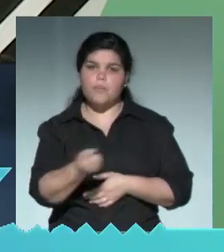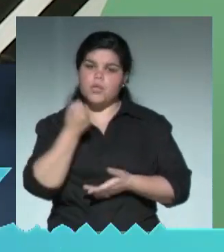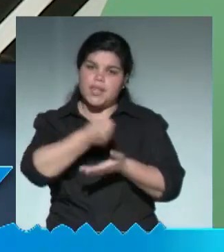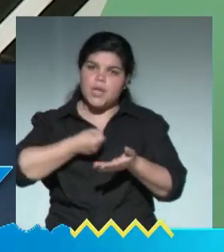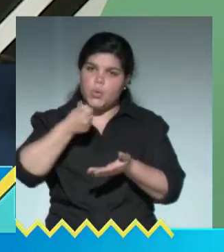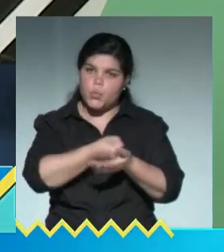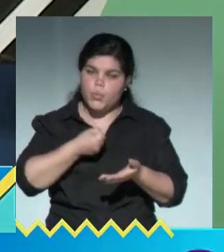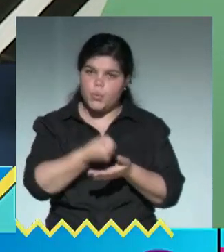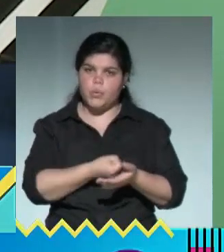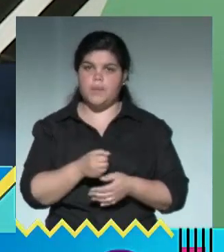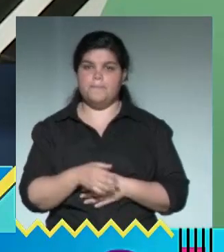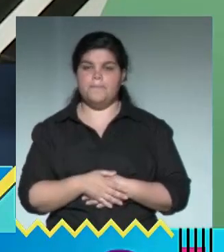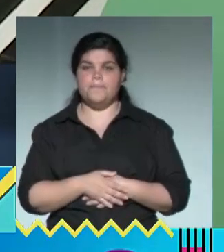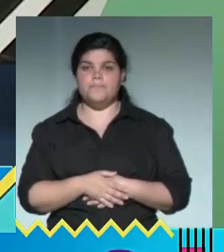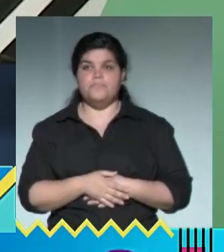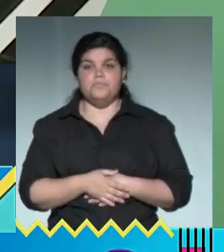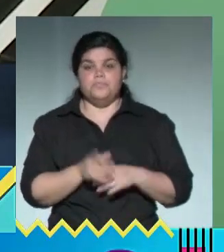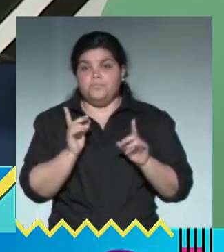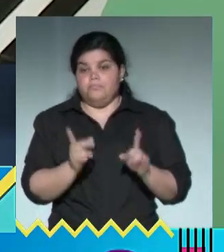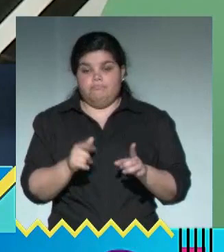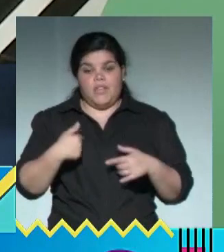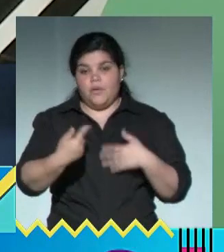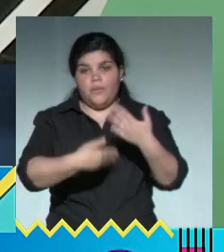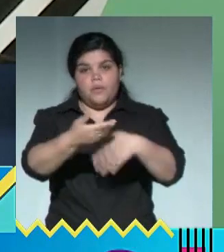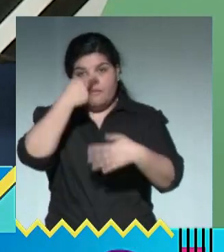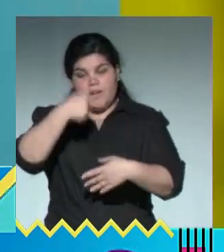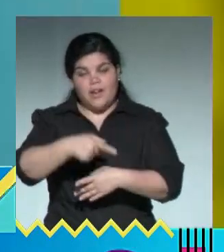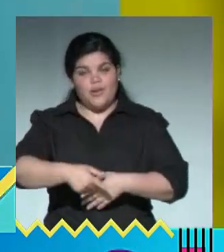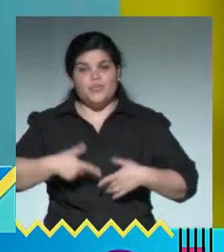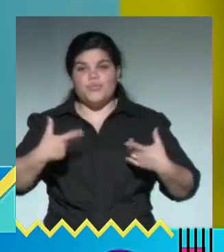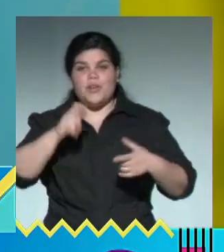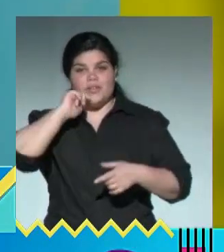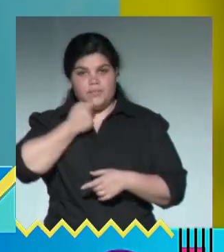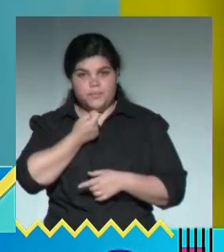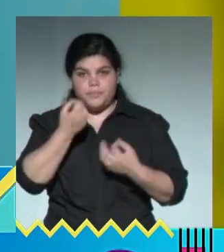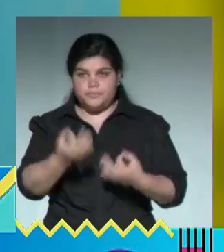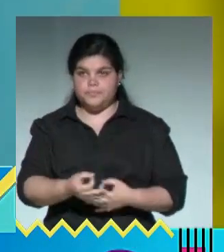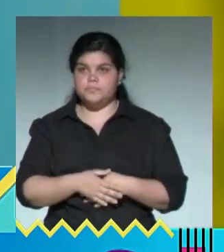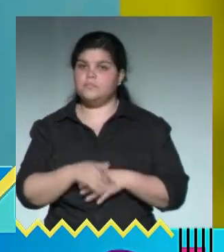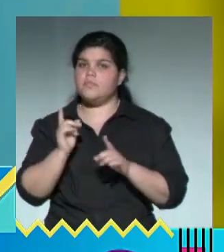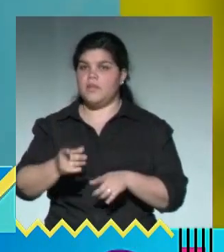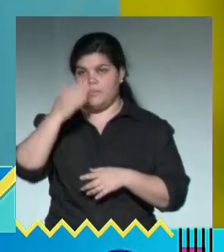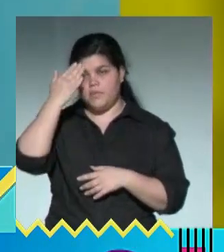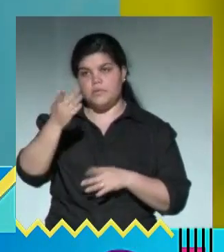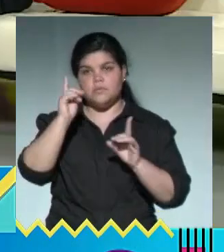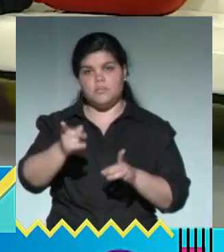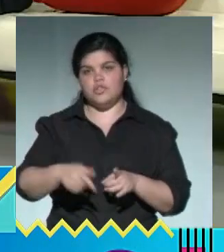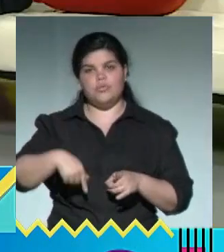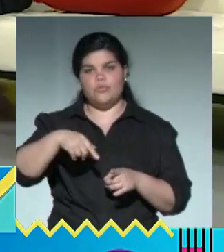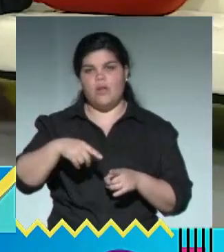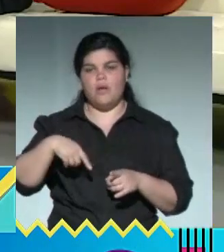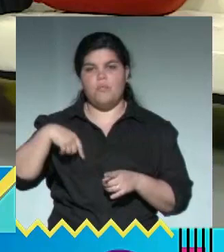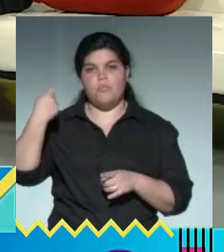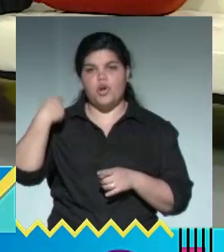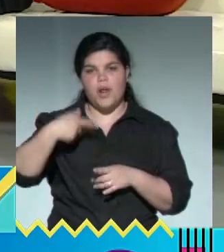mucho sacrificio, y bueno, por lo menos ha llegado a buen puerto, ¿no? Sí, bueno, eso que decís vos, ese reconocimiento también lo hemos hecho a lo largo del programa también